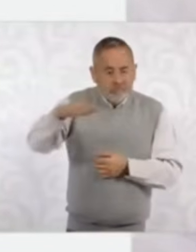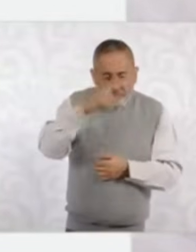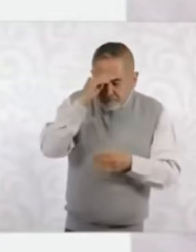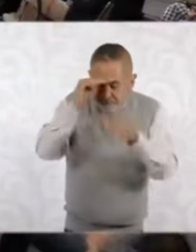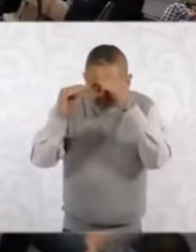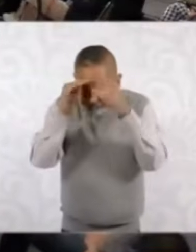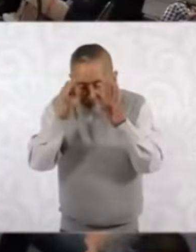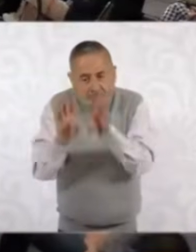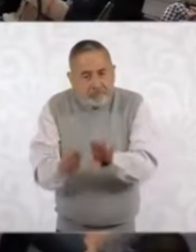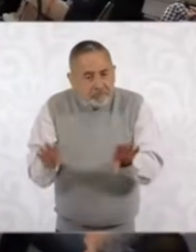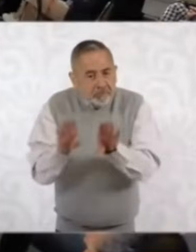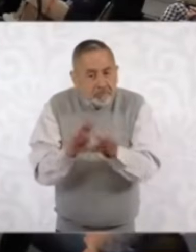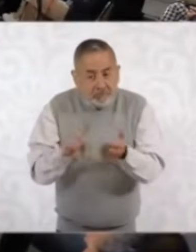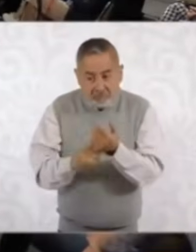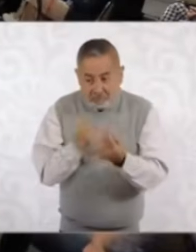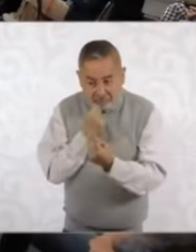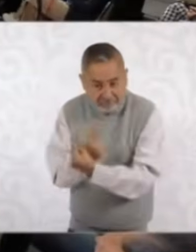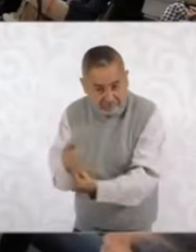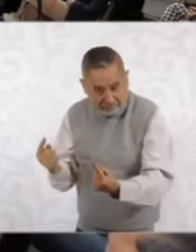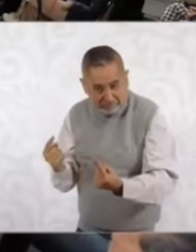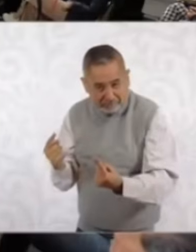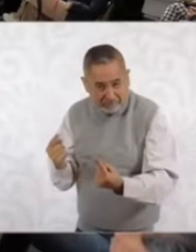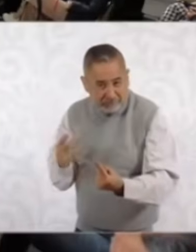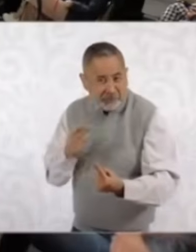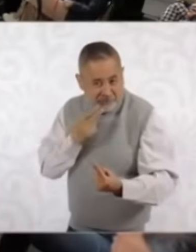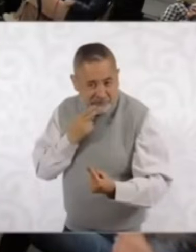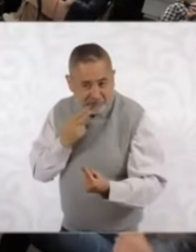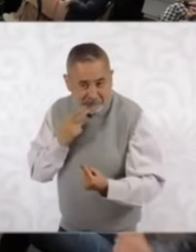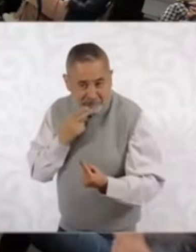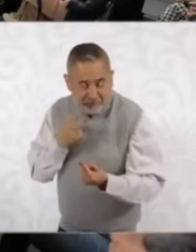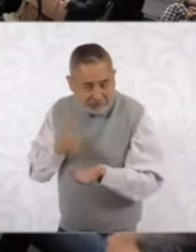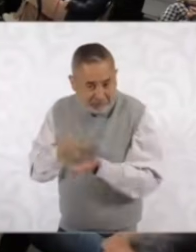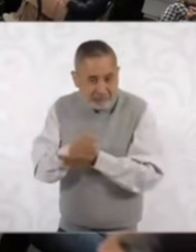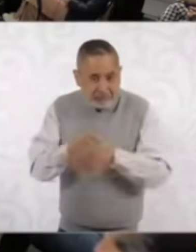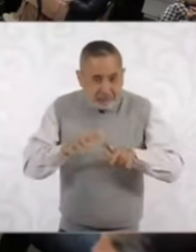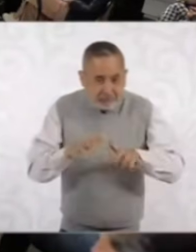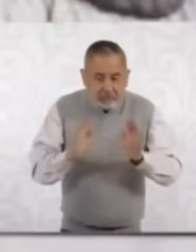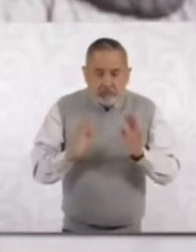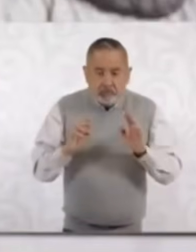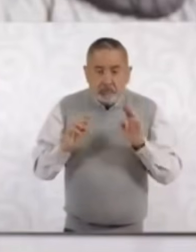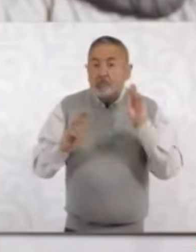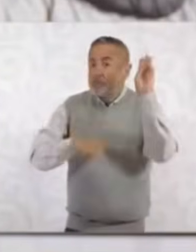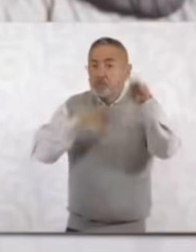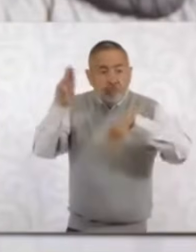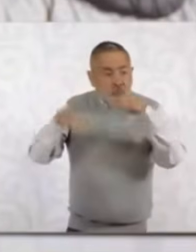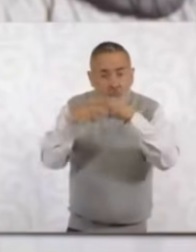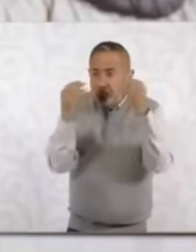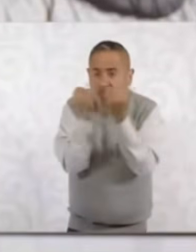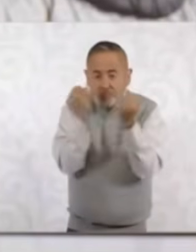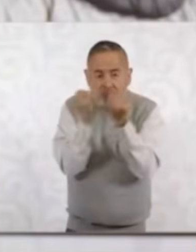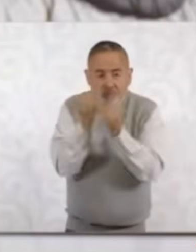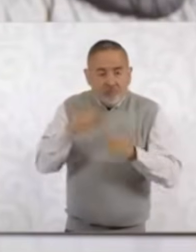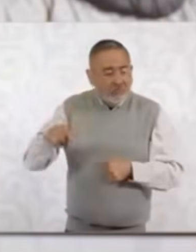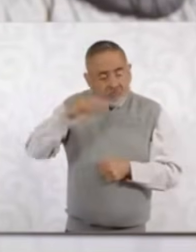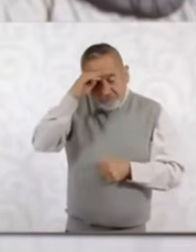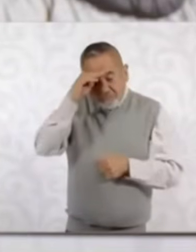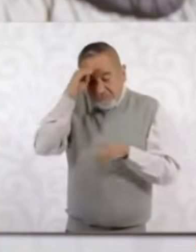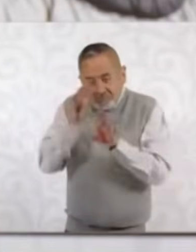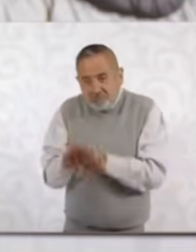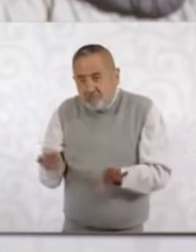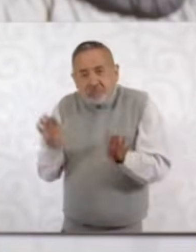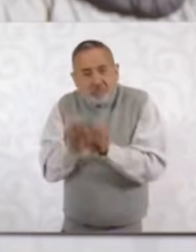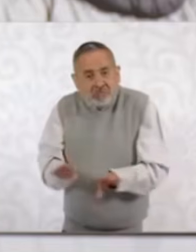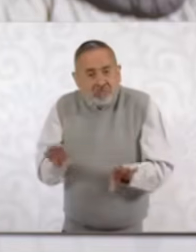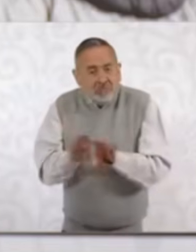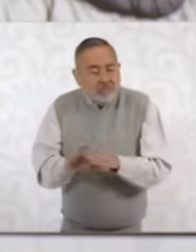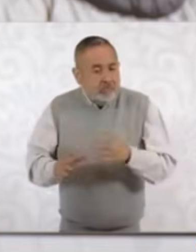todos los ámbitos. Es un buen tema de discusión que se está discutiendo en todos los países del mundo y que en México,